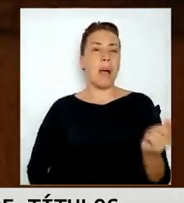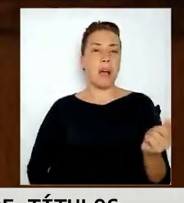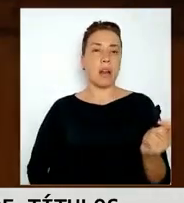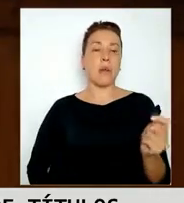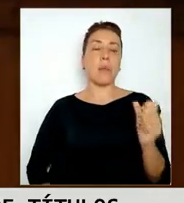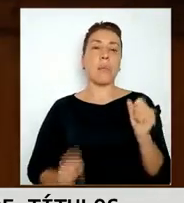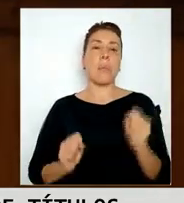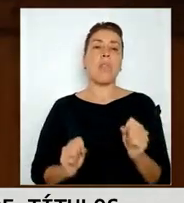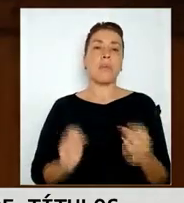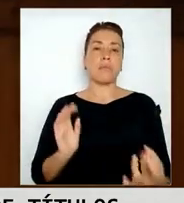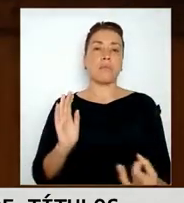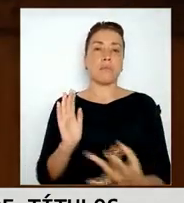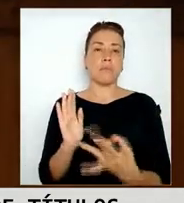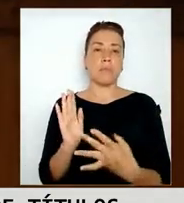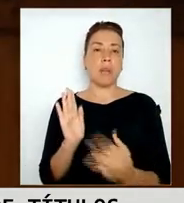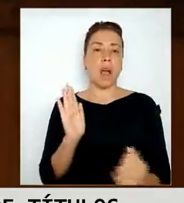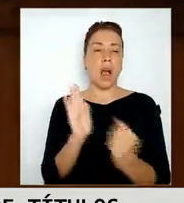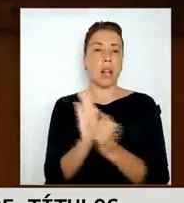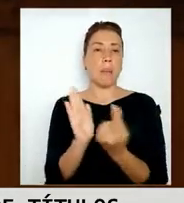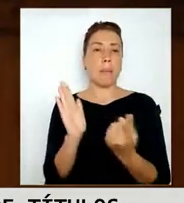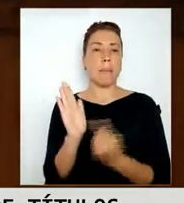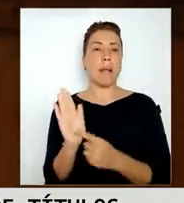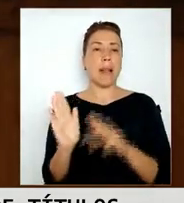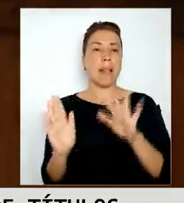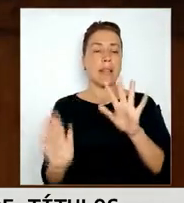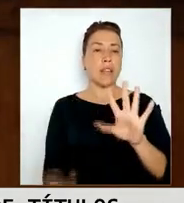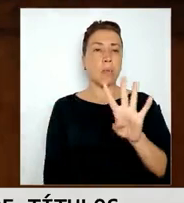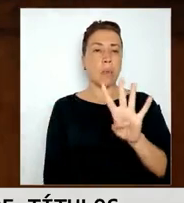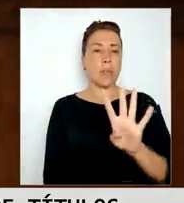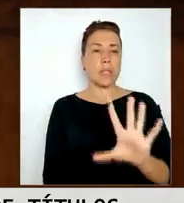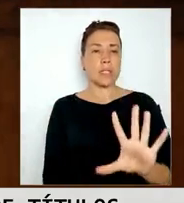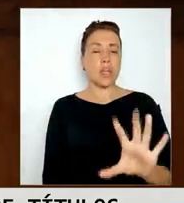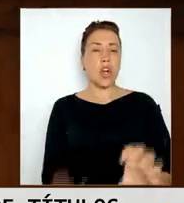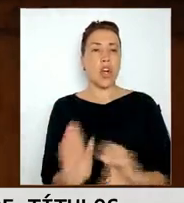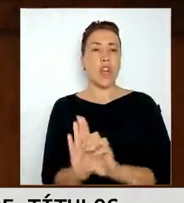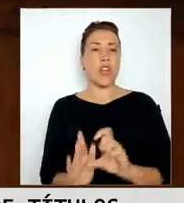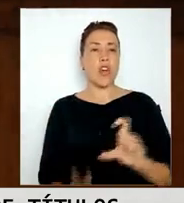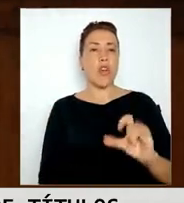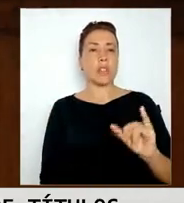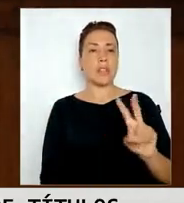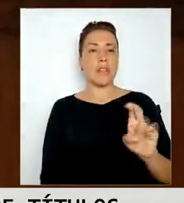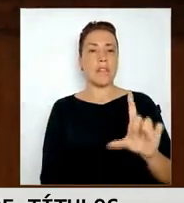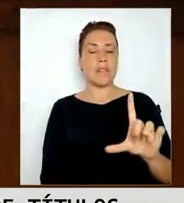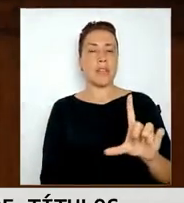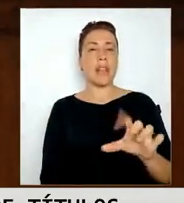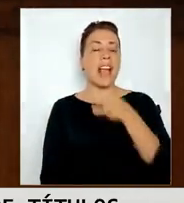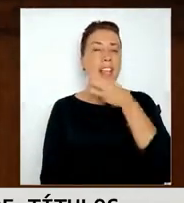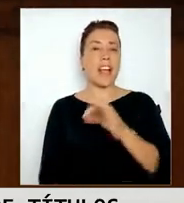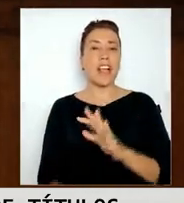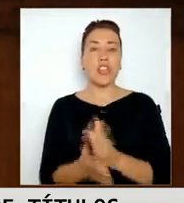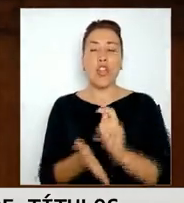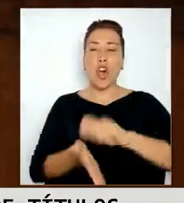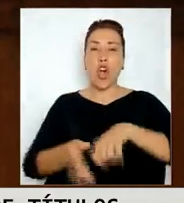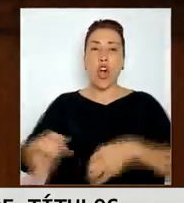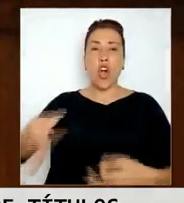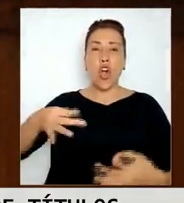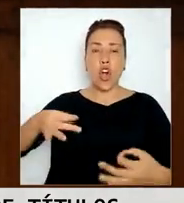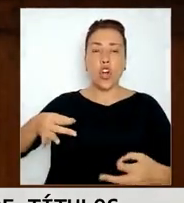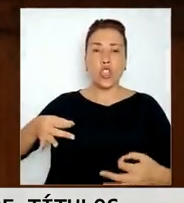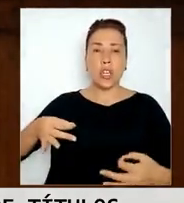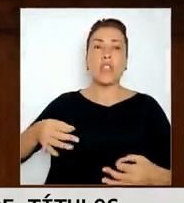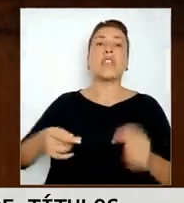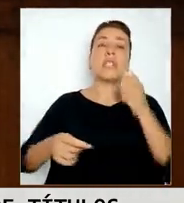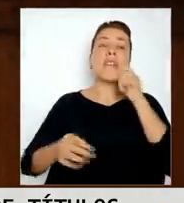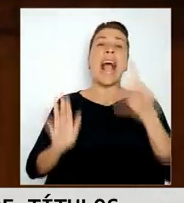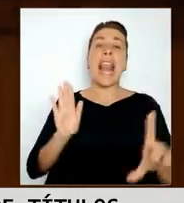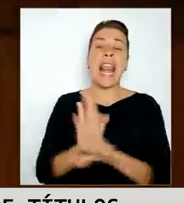artículo 1545 del código civil que prescribe que todo contrato es ley para los contratantes y el